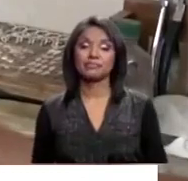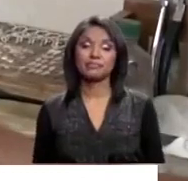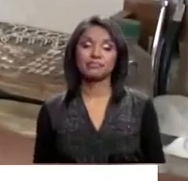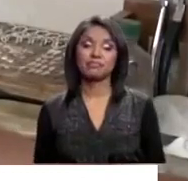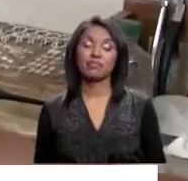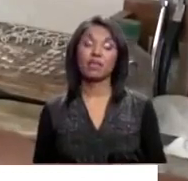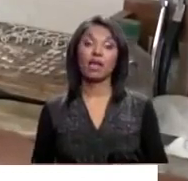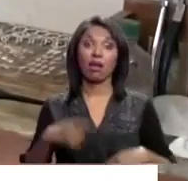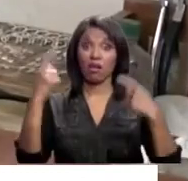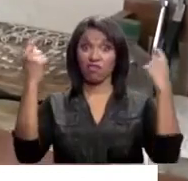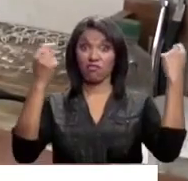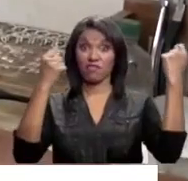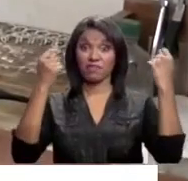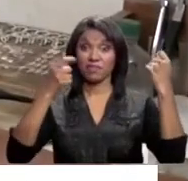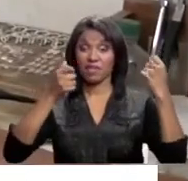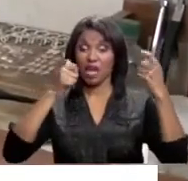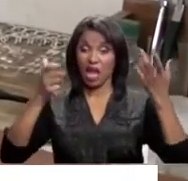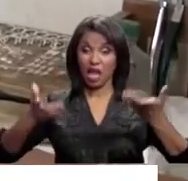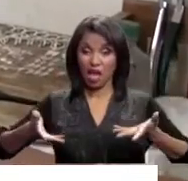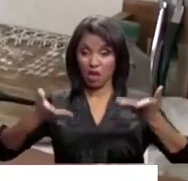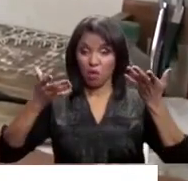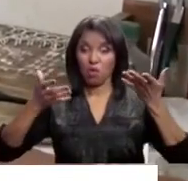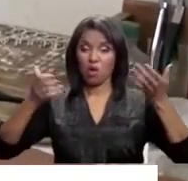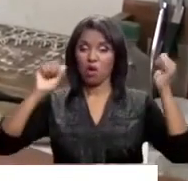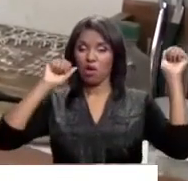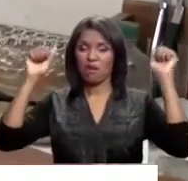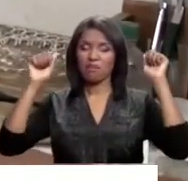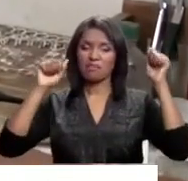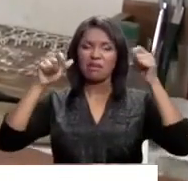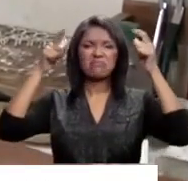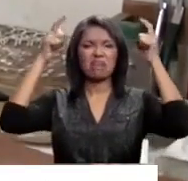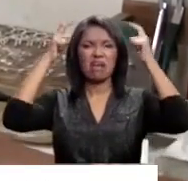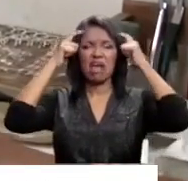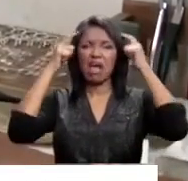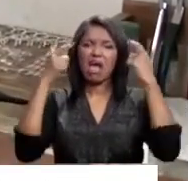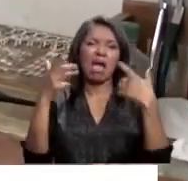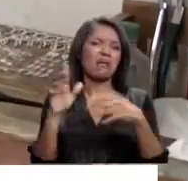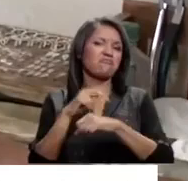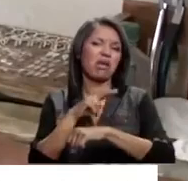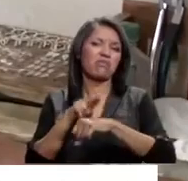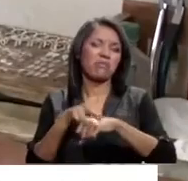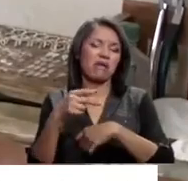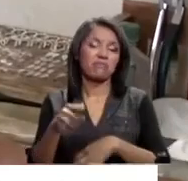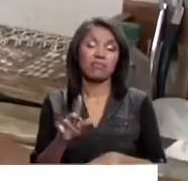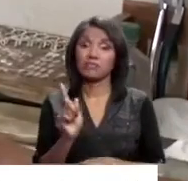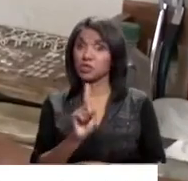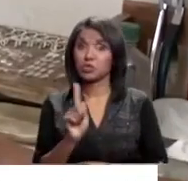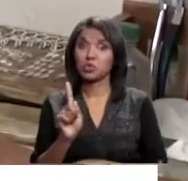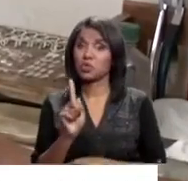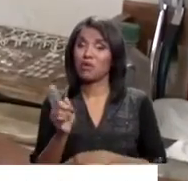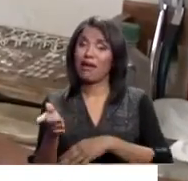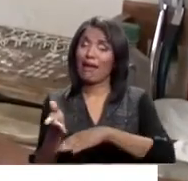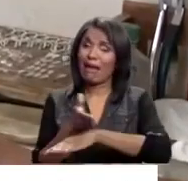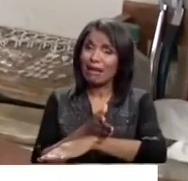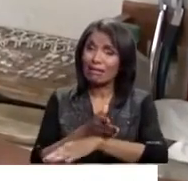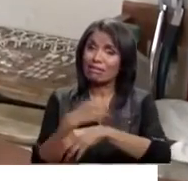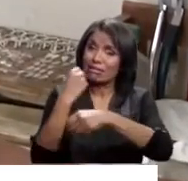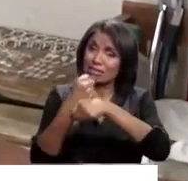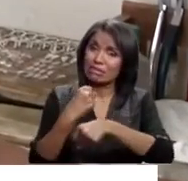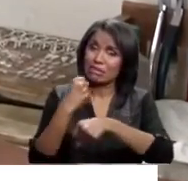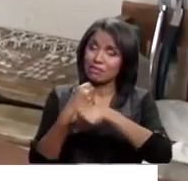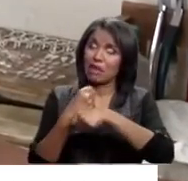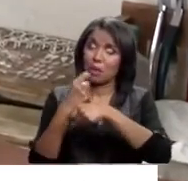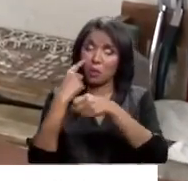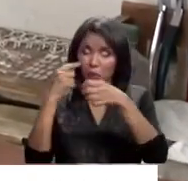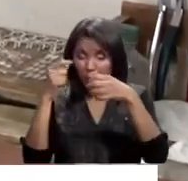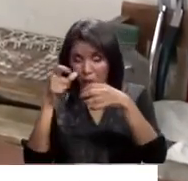carnavales, no muchas personas lo ven así, que esa corona se ve sencilla, pero no saben lo que hay ahí, todo el